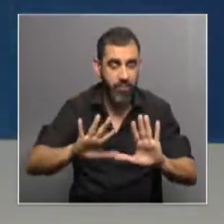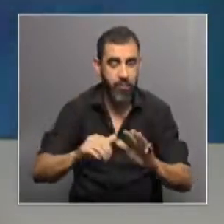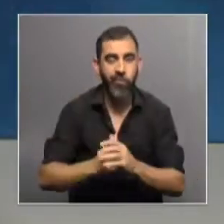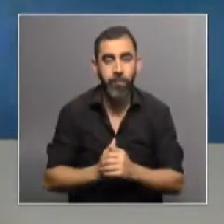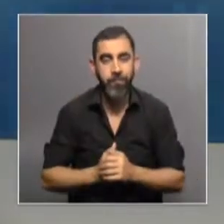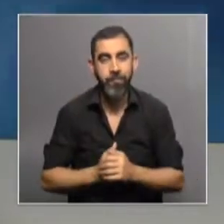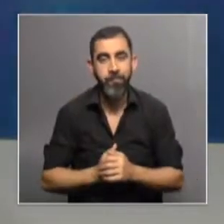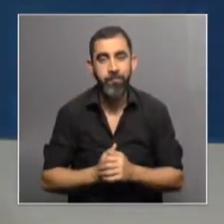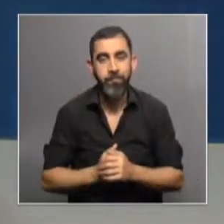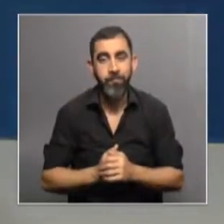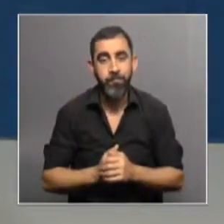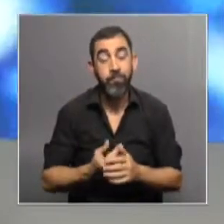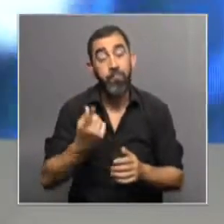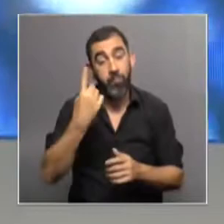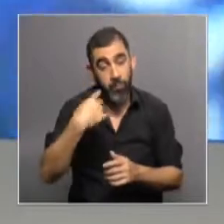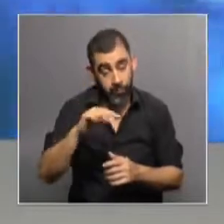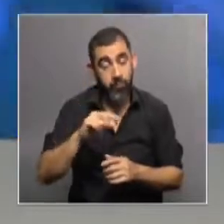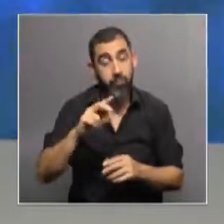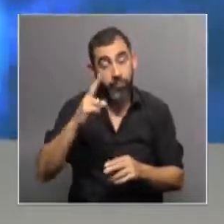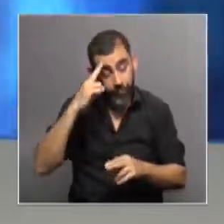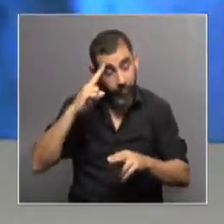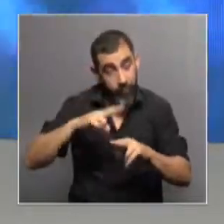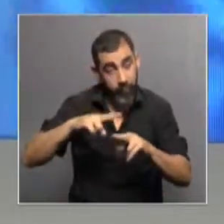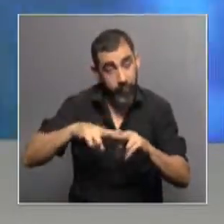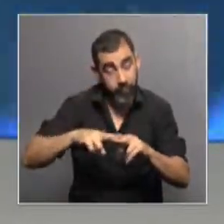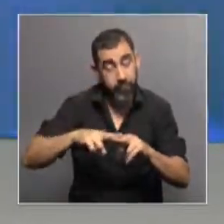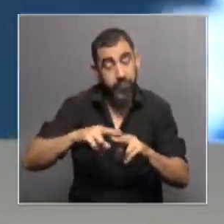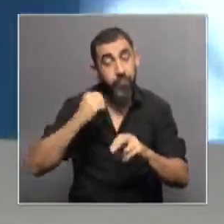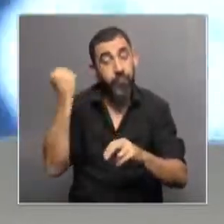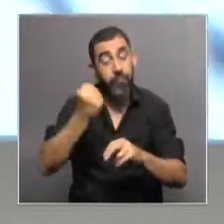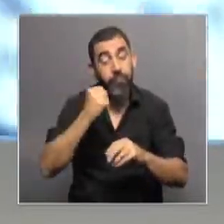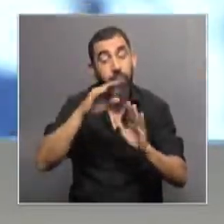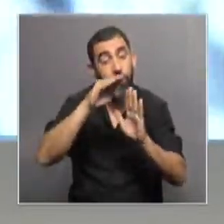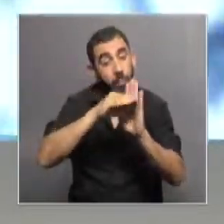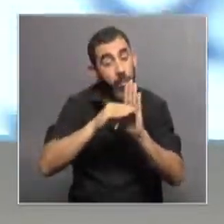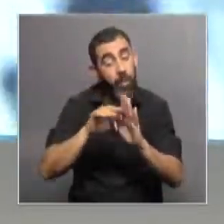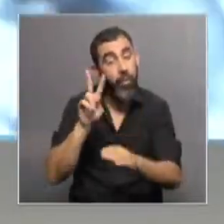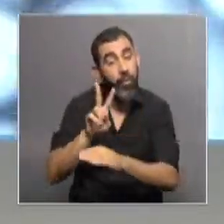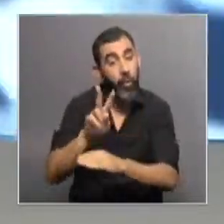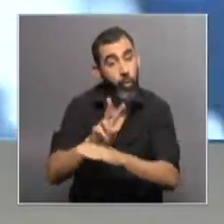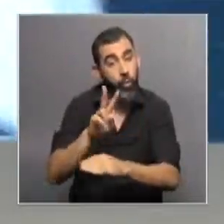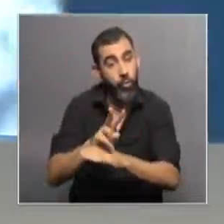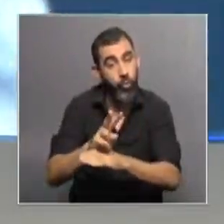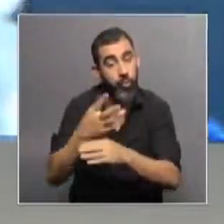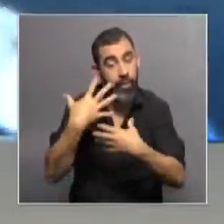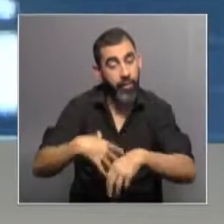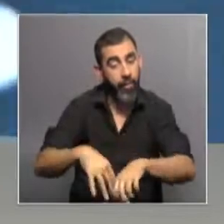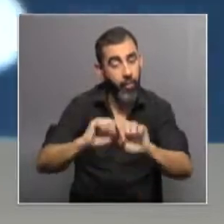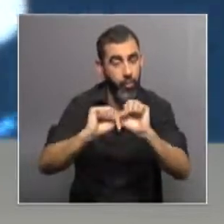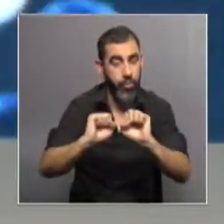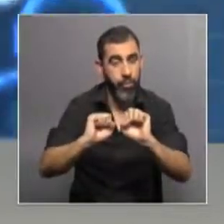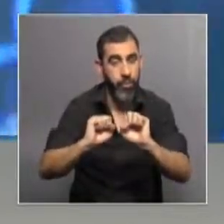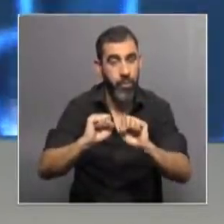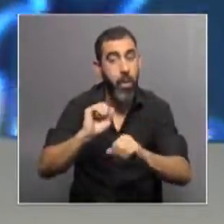Y por eso, volviendo a las malformaciones congénitas, son muy importantes los programas de vigilancia para poder identificar, ¿verdad?